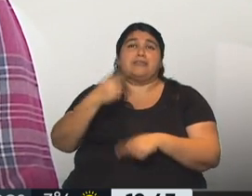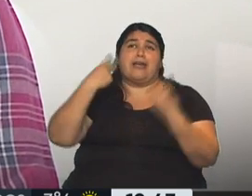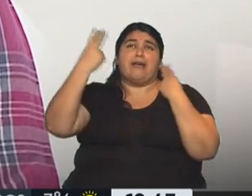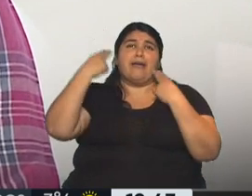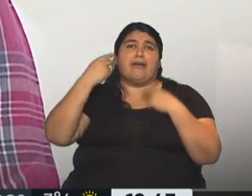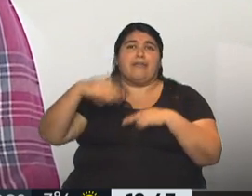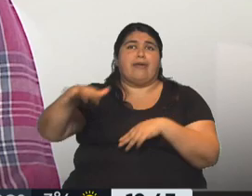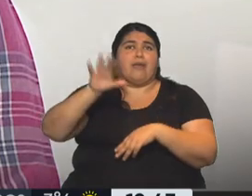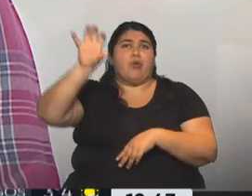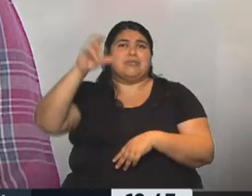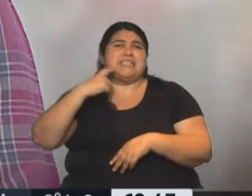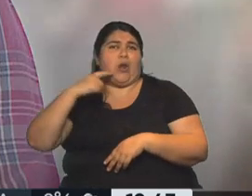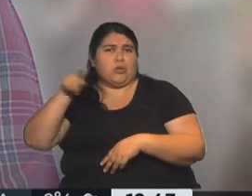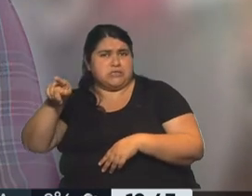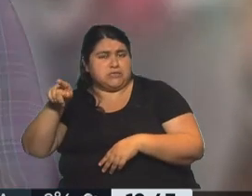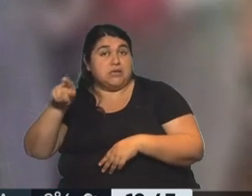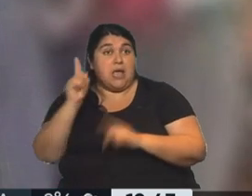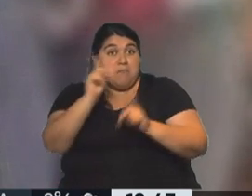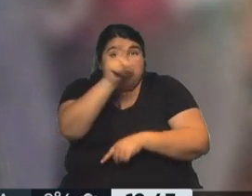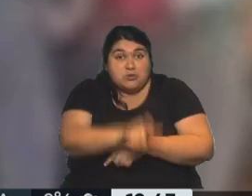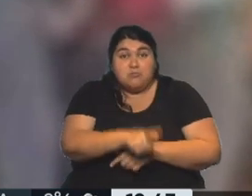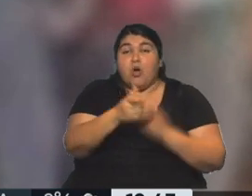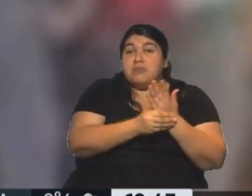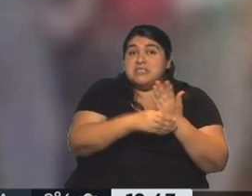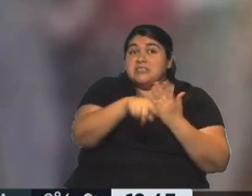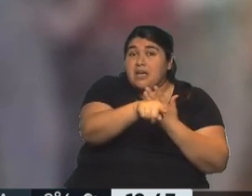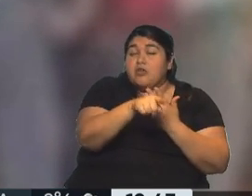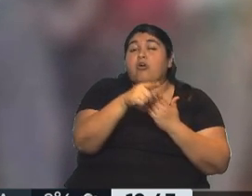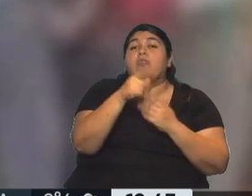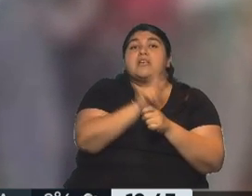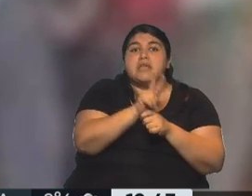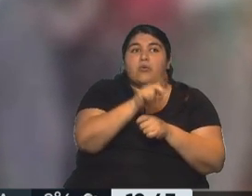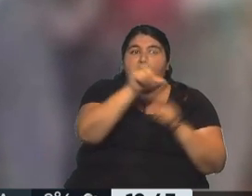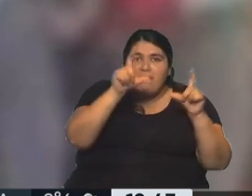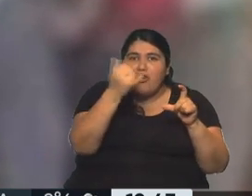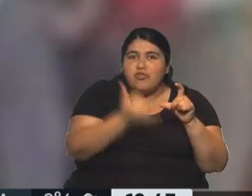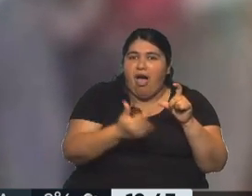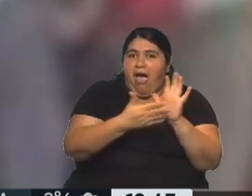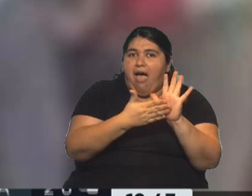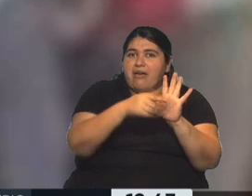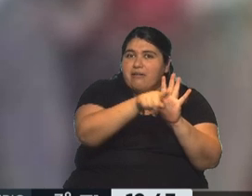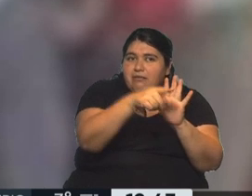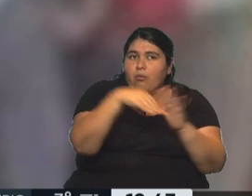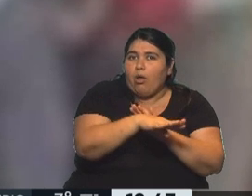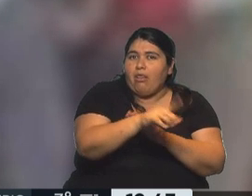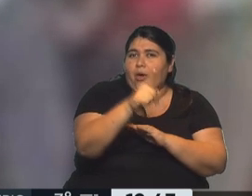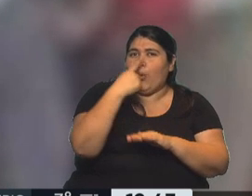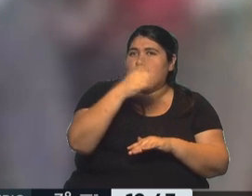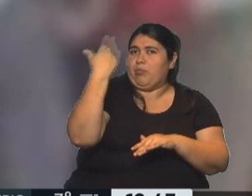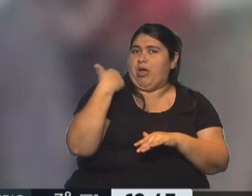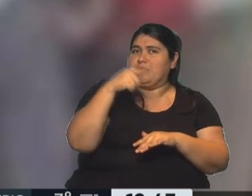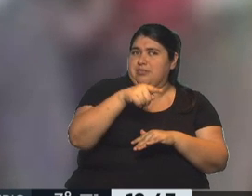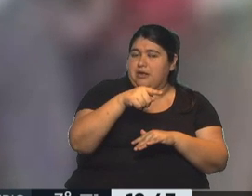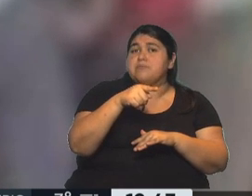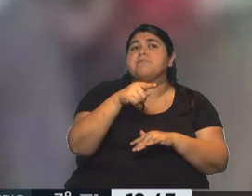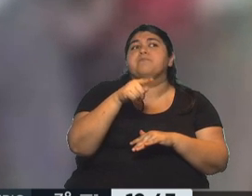San Luis, siendo que el propio Ministerio de Seguridad tenía la foto de Santiago del último momento en el